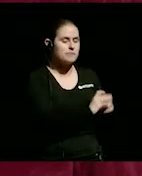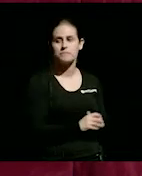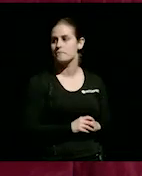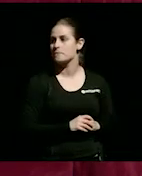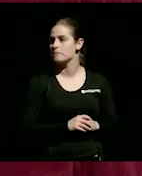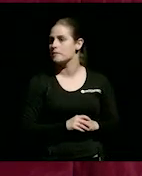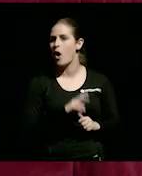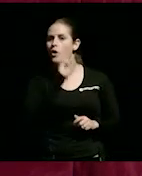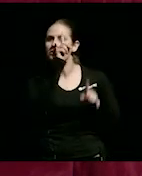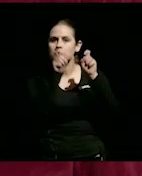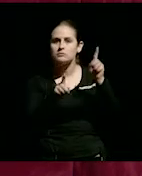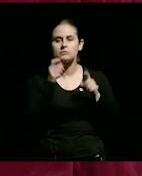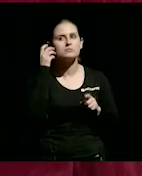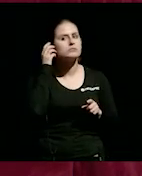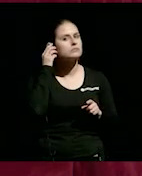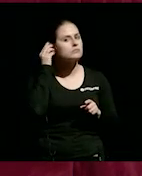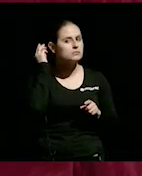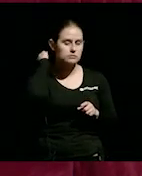Bueno, yo sí tengo una pregunta, ¿no?